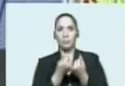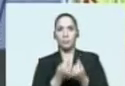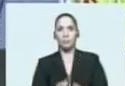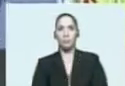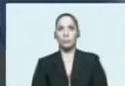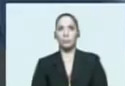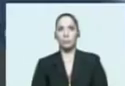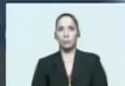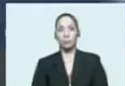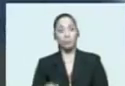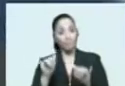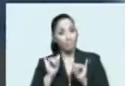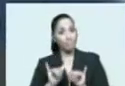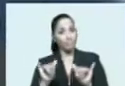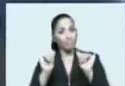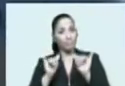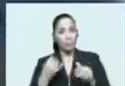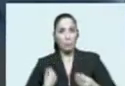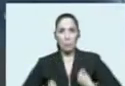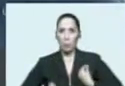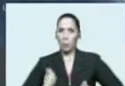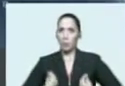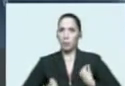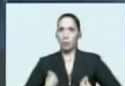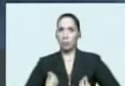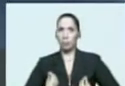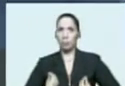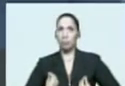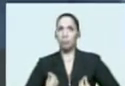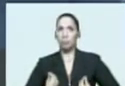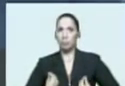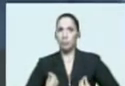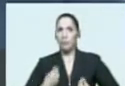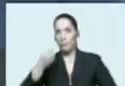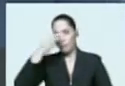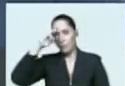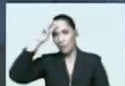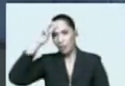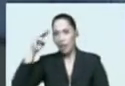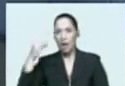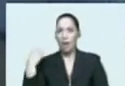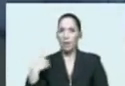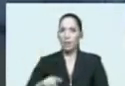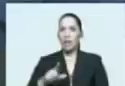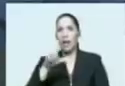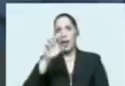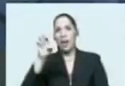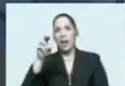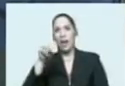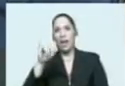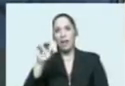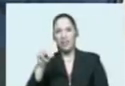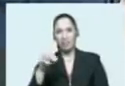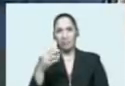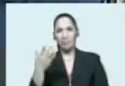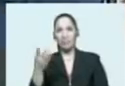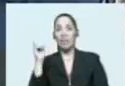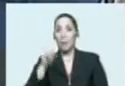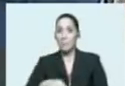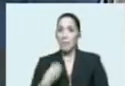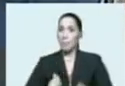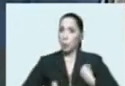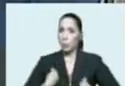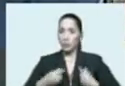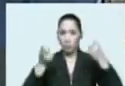la misma preocupación de fidel la tenia lenin la misma preocupación de lenin la tuvo chávez